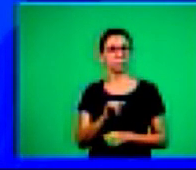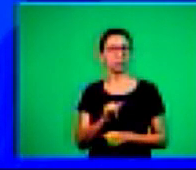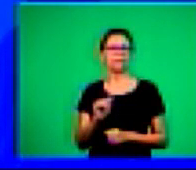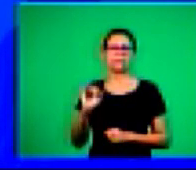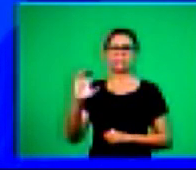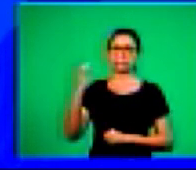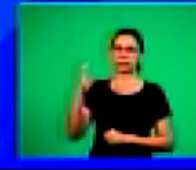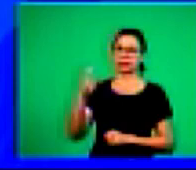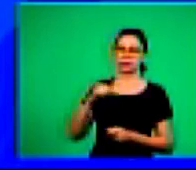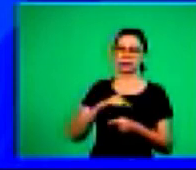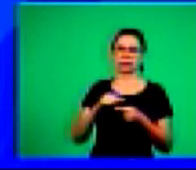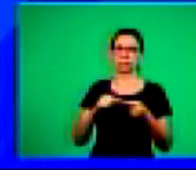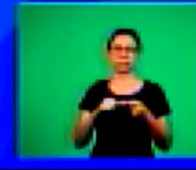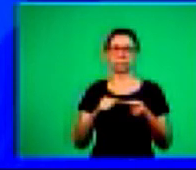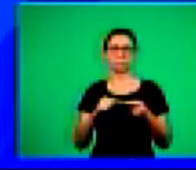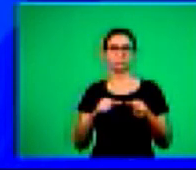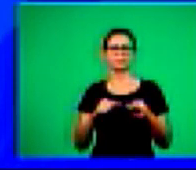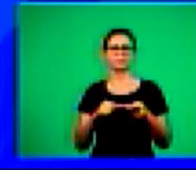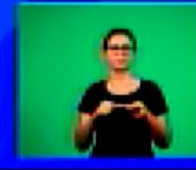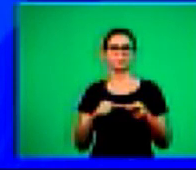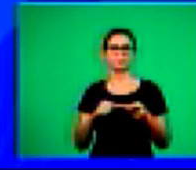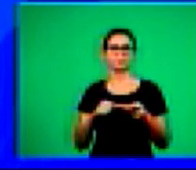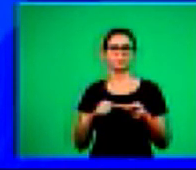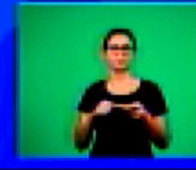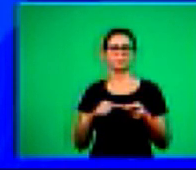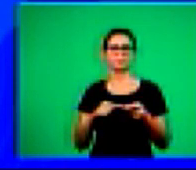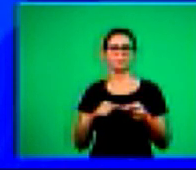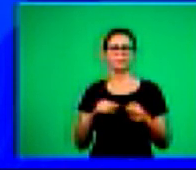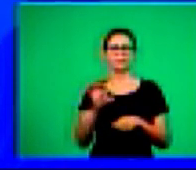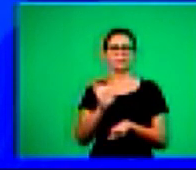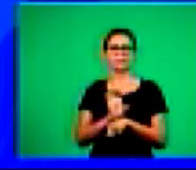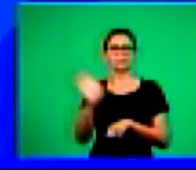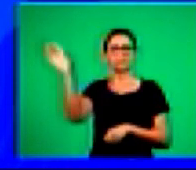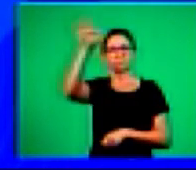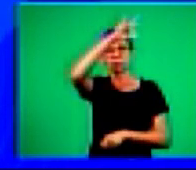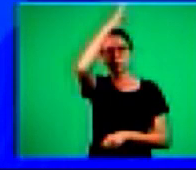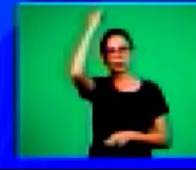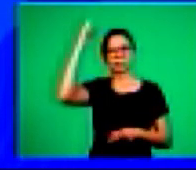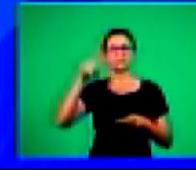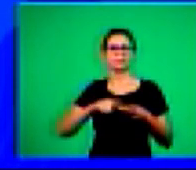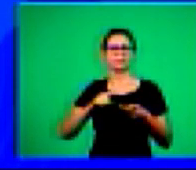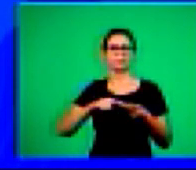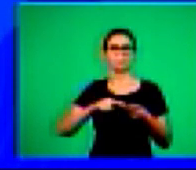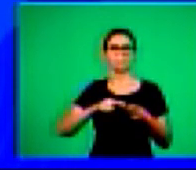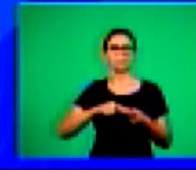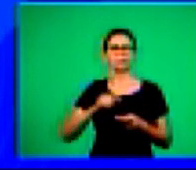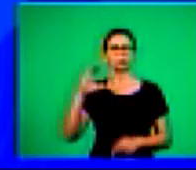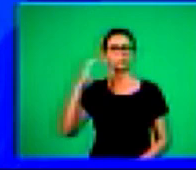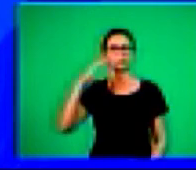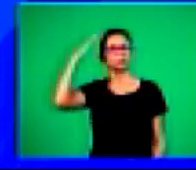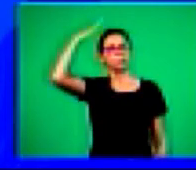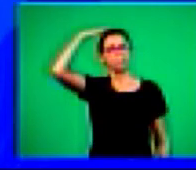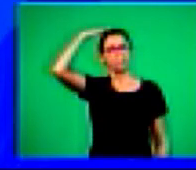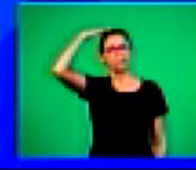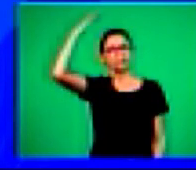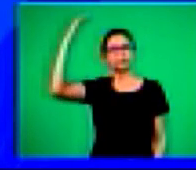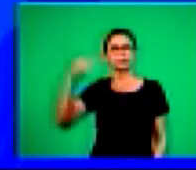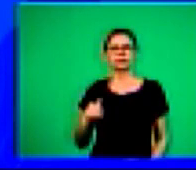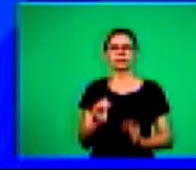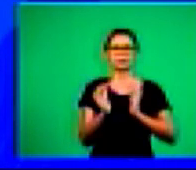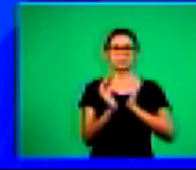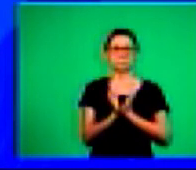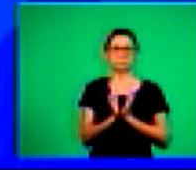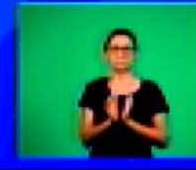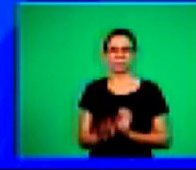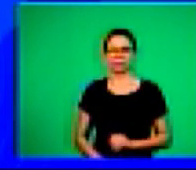el trabajo que fue hecho en karachi acá en el estado de espíritu santo y también en curitiba en el estado de paraná y hay un grupo